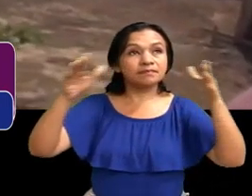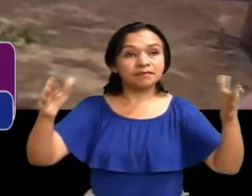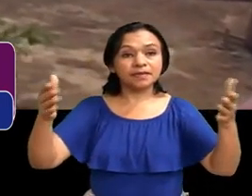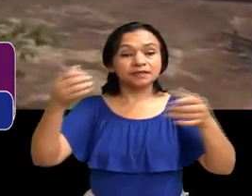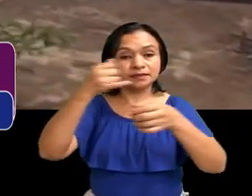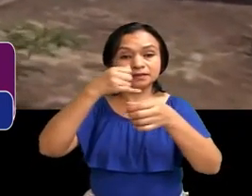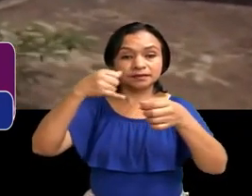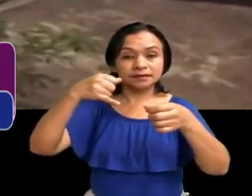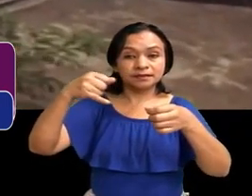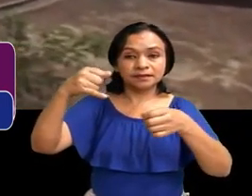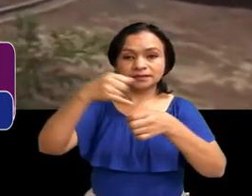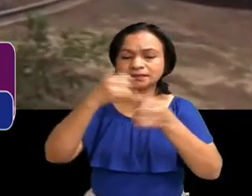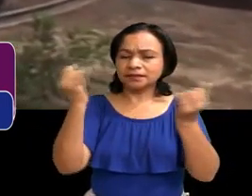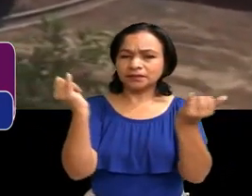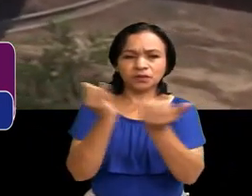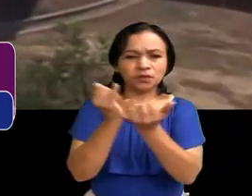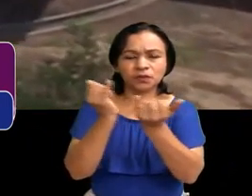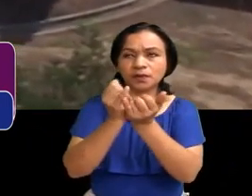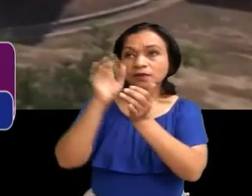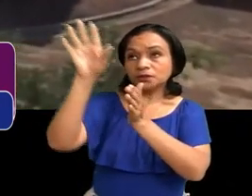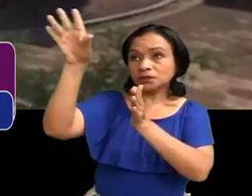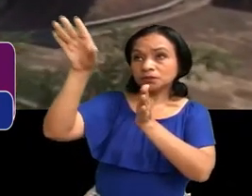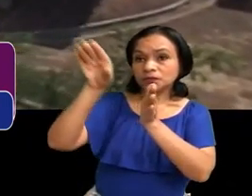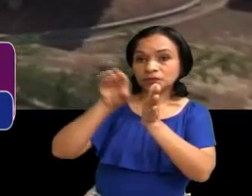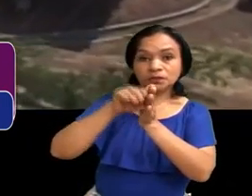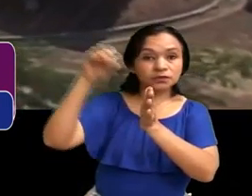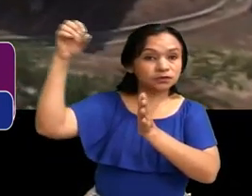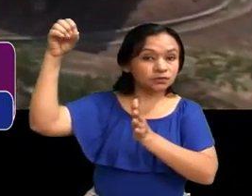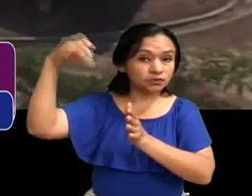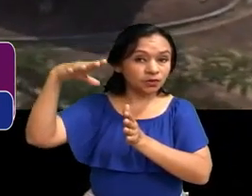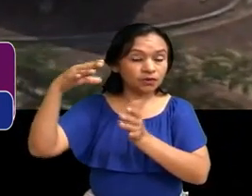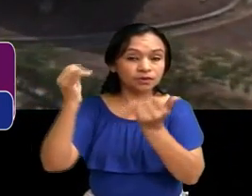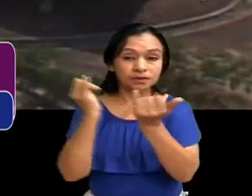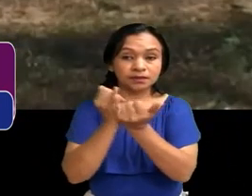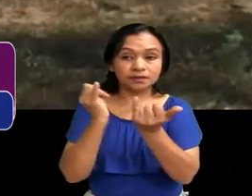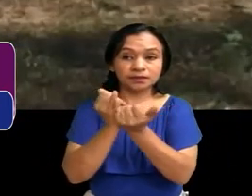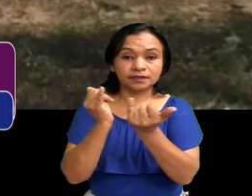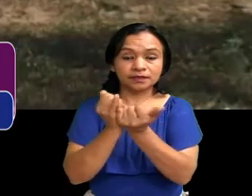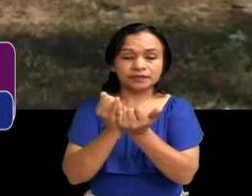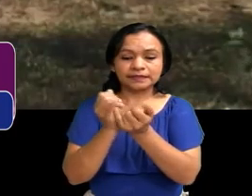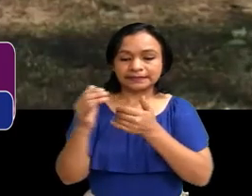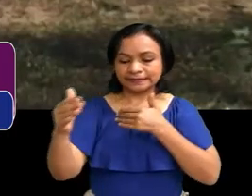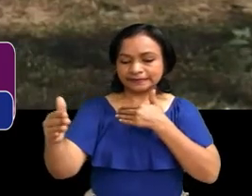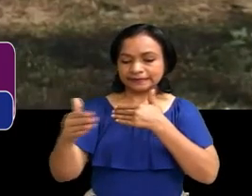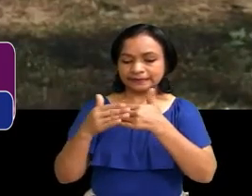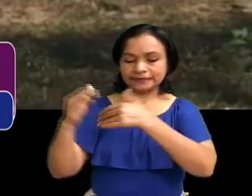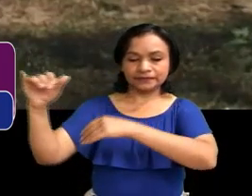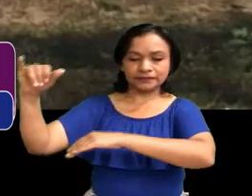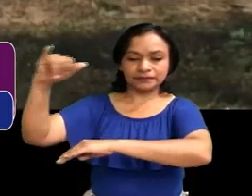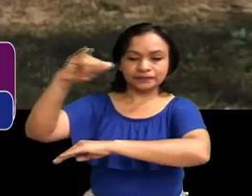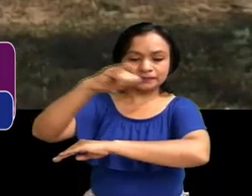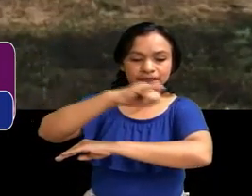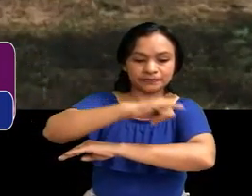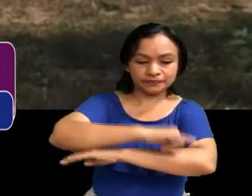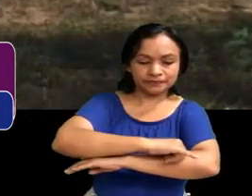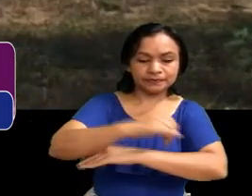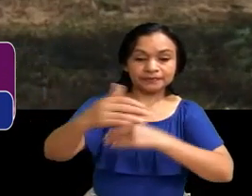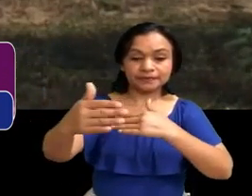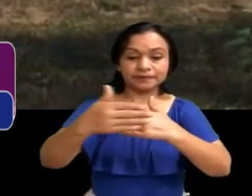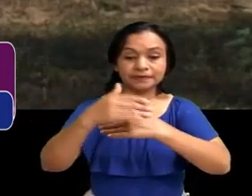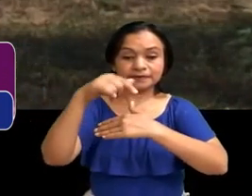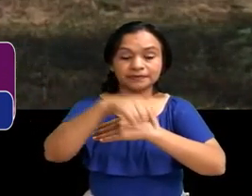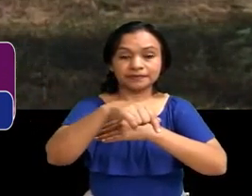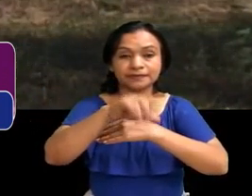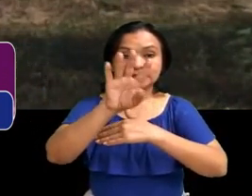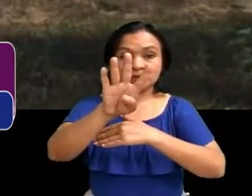la misma dinámica, energía solar. Igual. Va a estar a orilla del aeropuerto. ¿Verdad? Ahí aproximadamente son